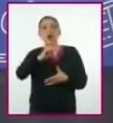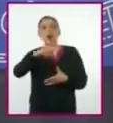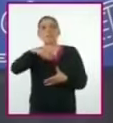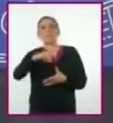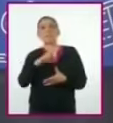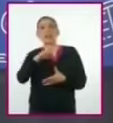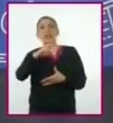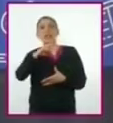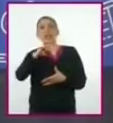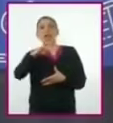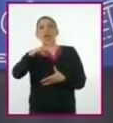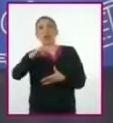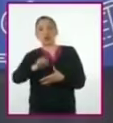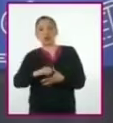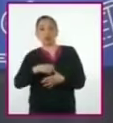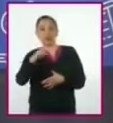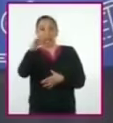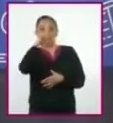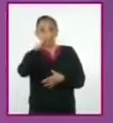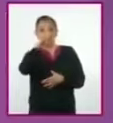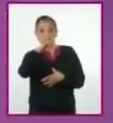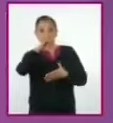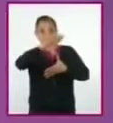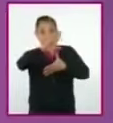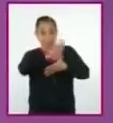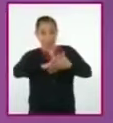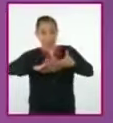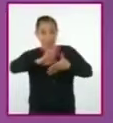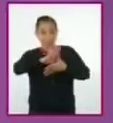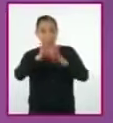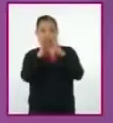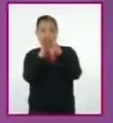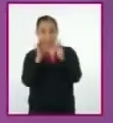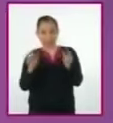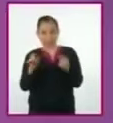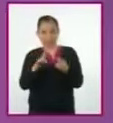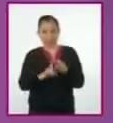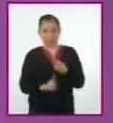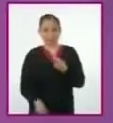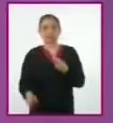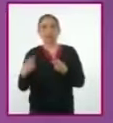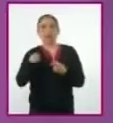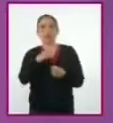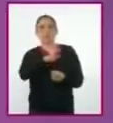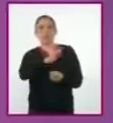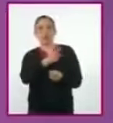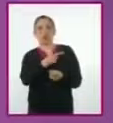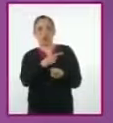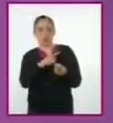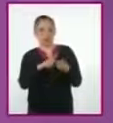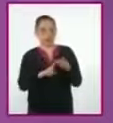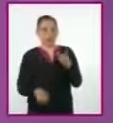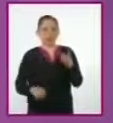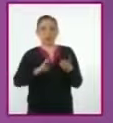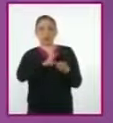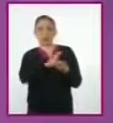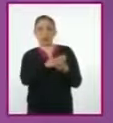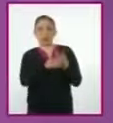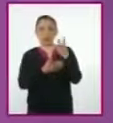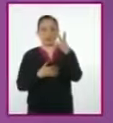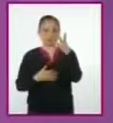Estas lenguas en América son el francés, el portugués y el